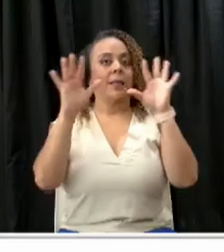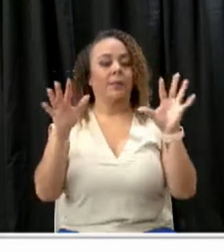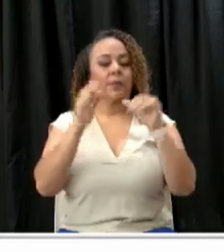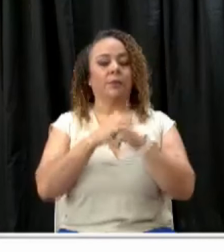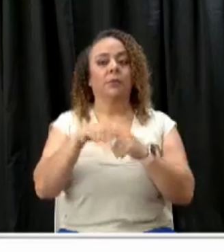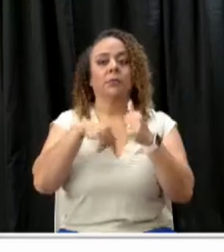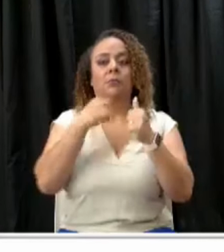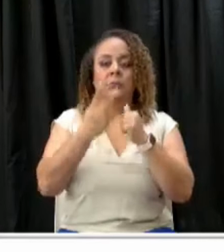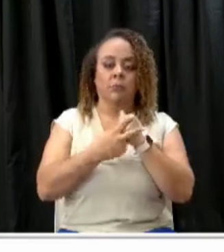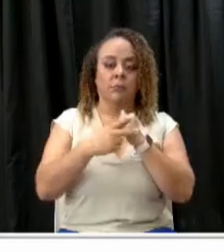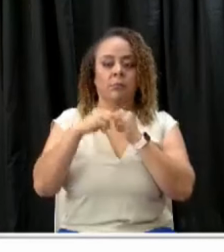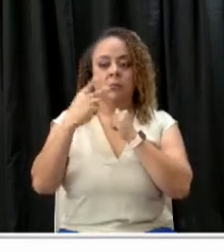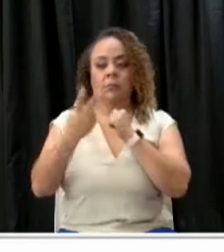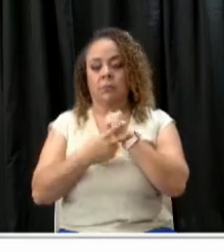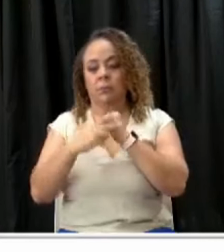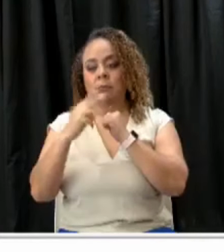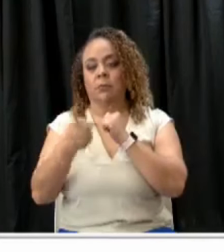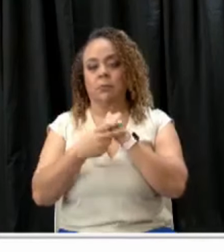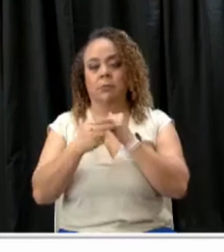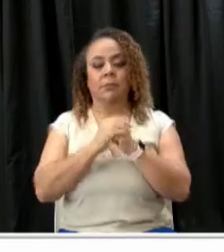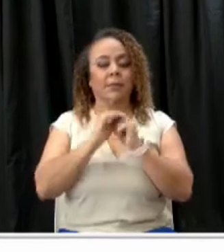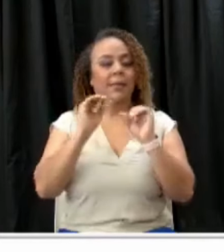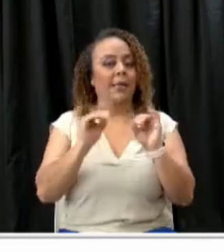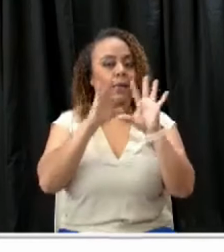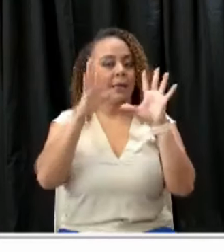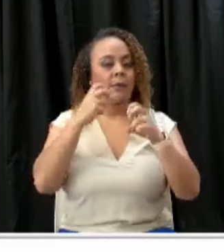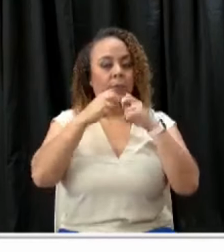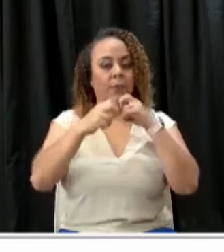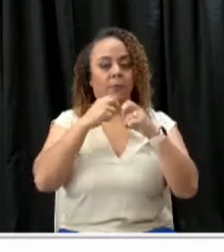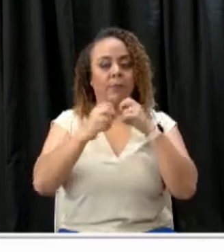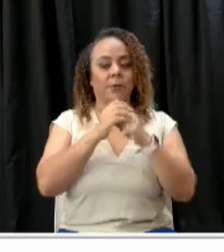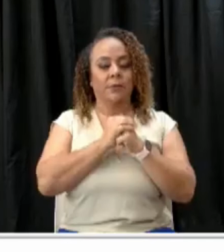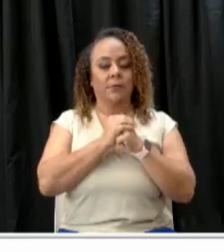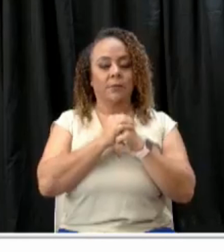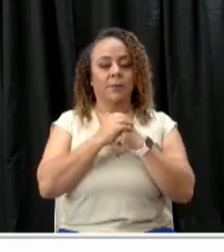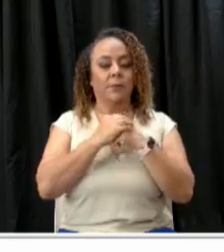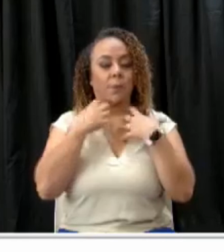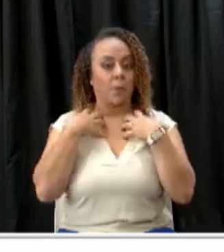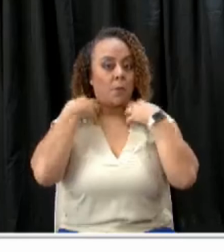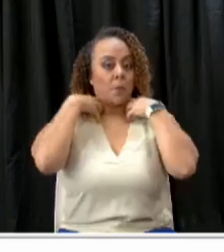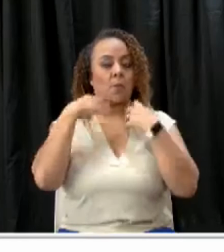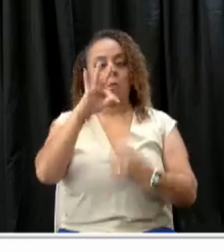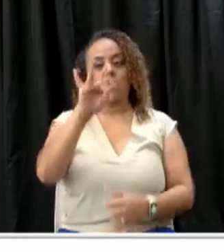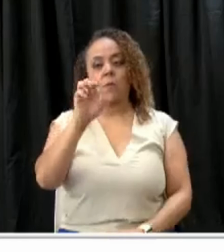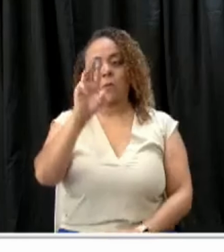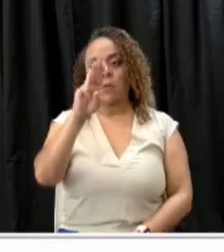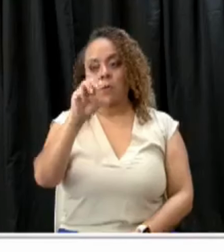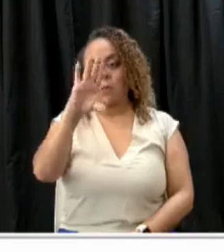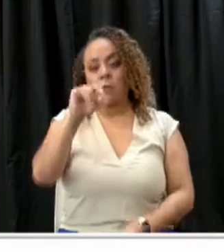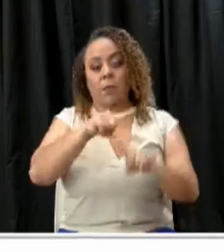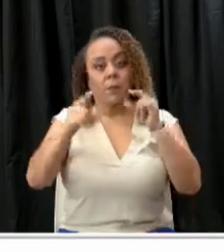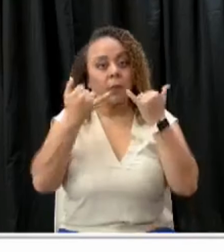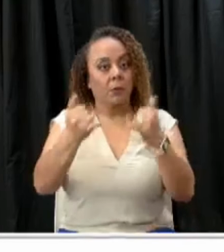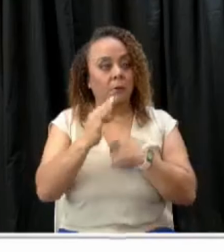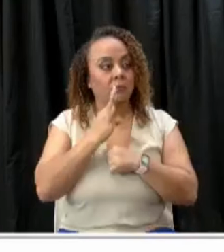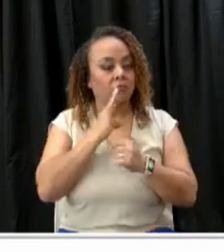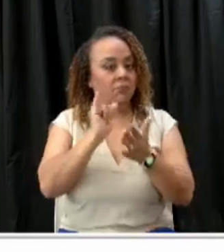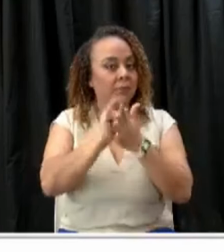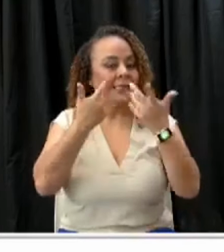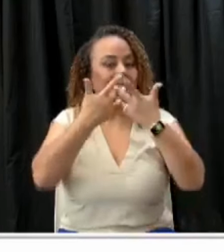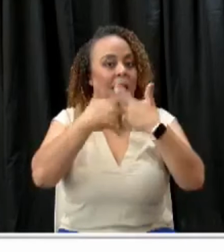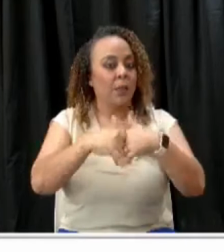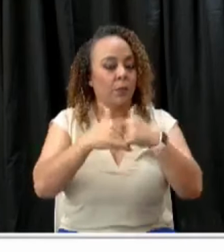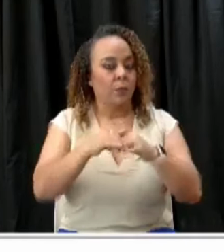una y otra vez que es evidente la problemática y los efectos del estrés térmico. pero ahora también nos habla sobre estas